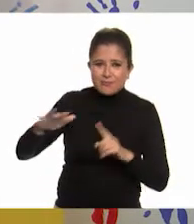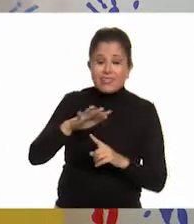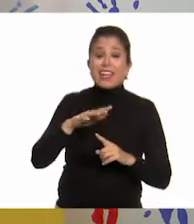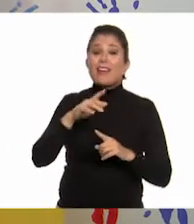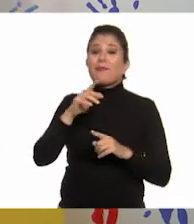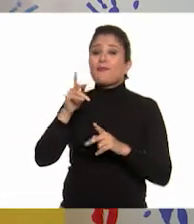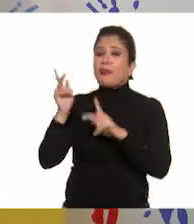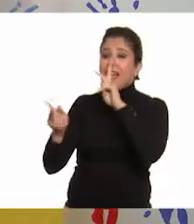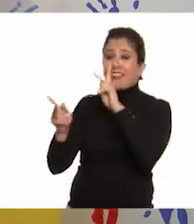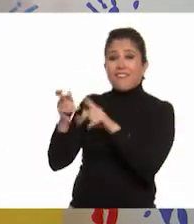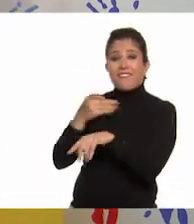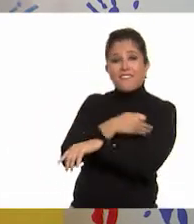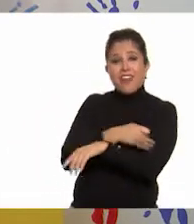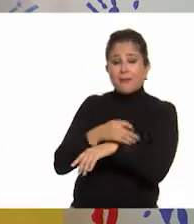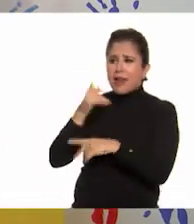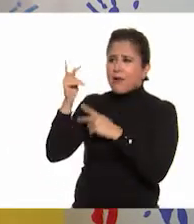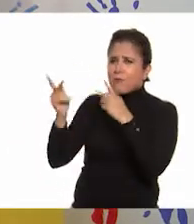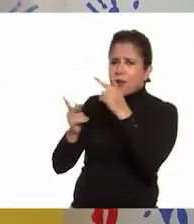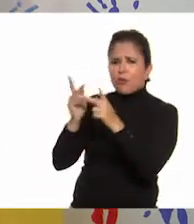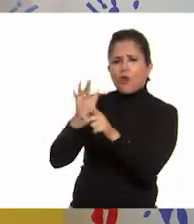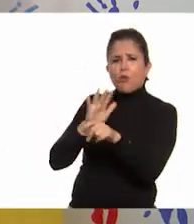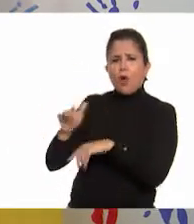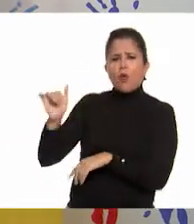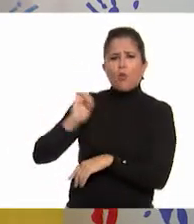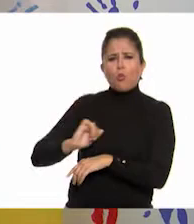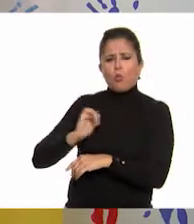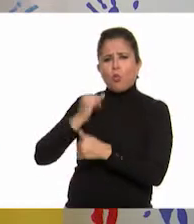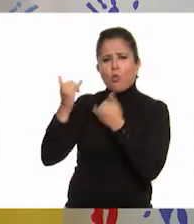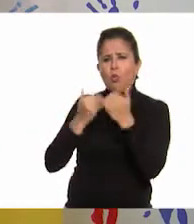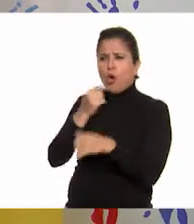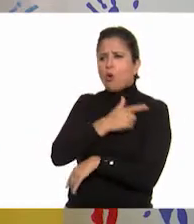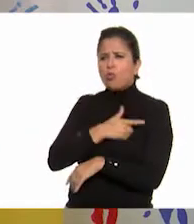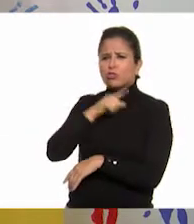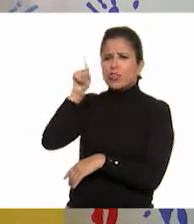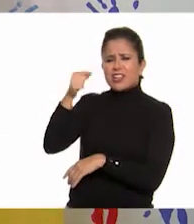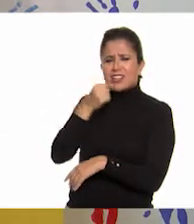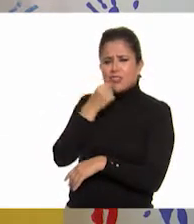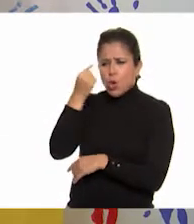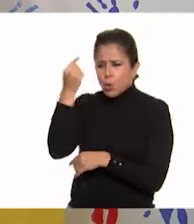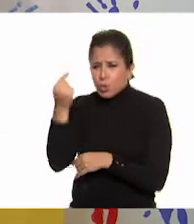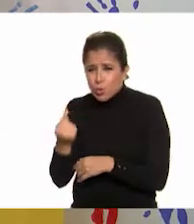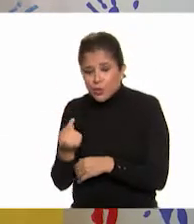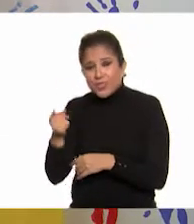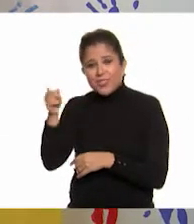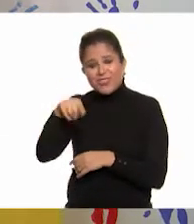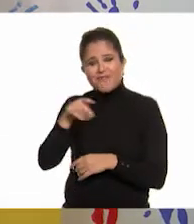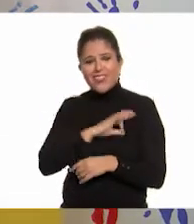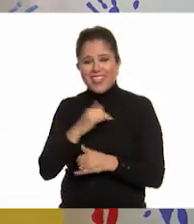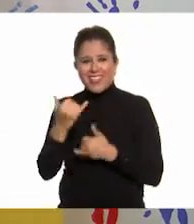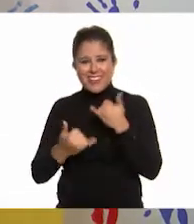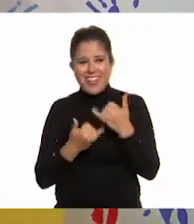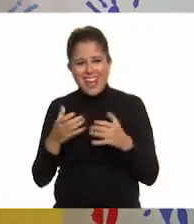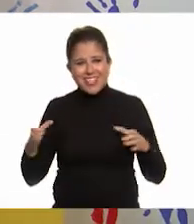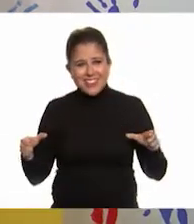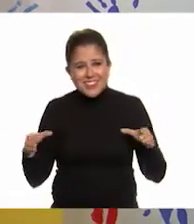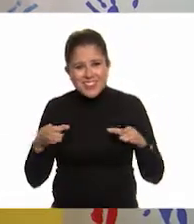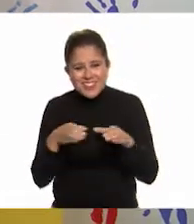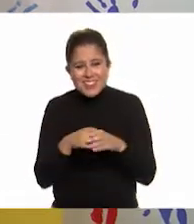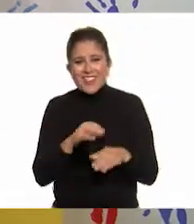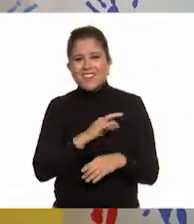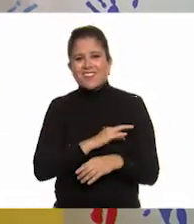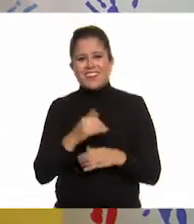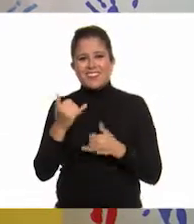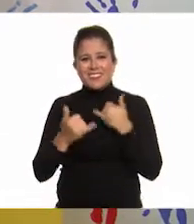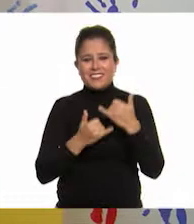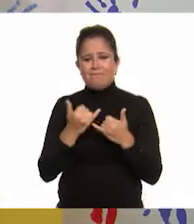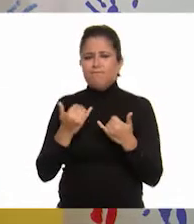sus familiares, les pregunten cuáles son esos juegos que jugaron de niños y que los jueguen, ¿verdad? Y así también podemos hacer